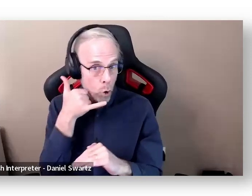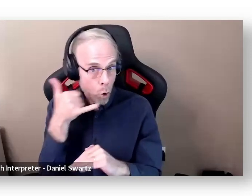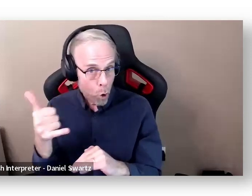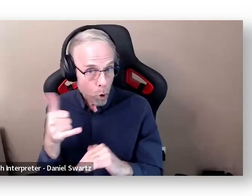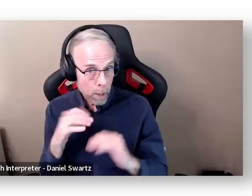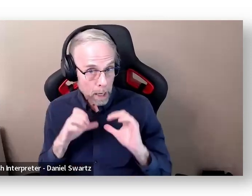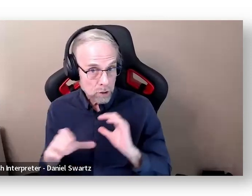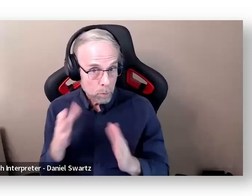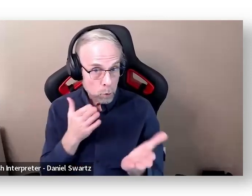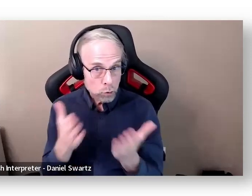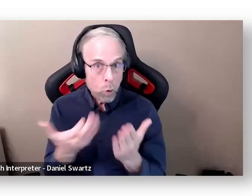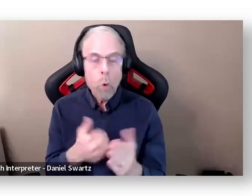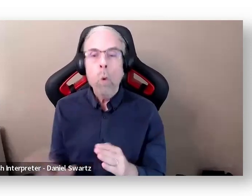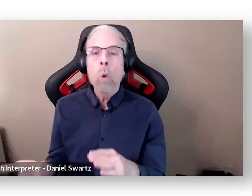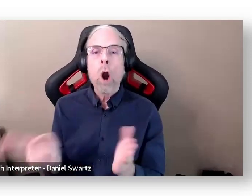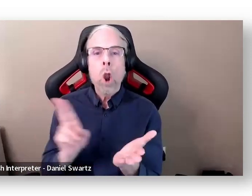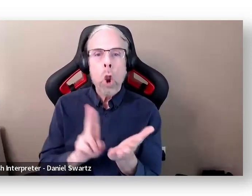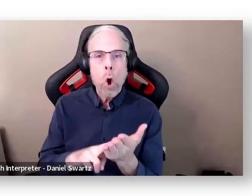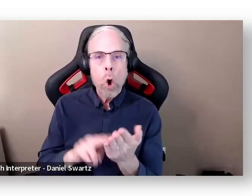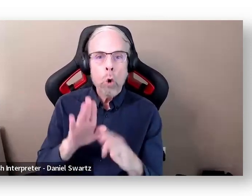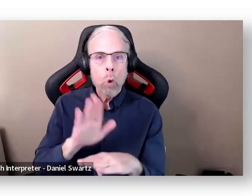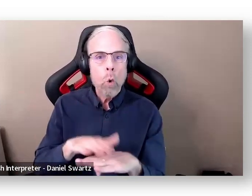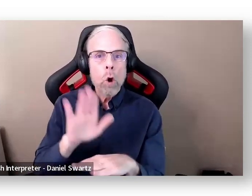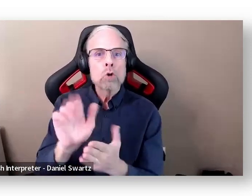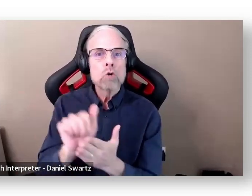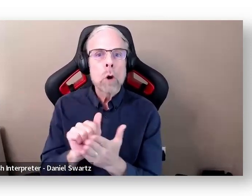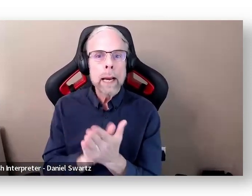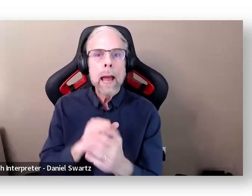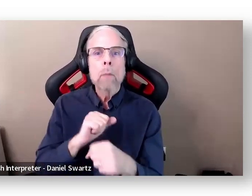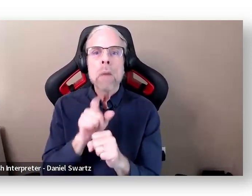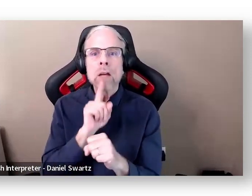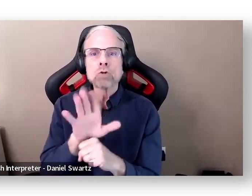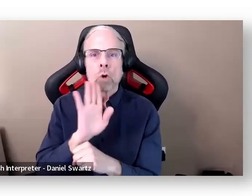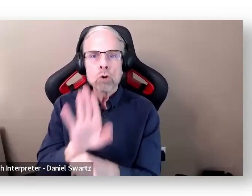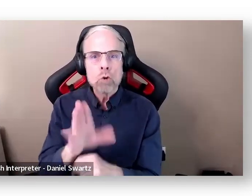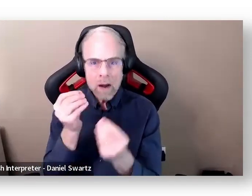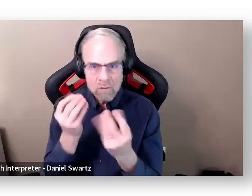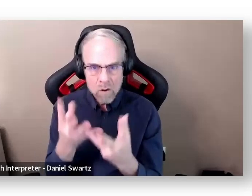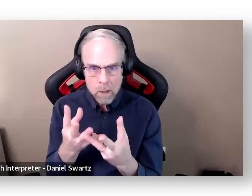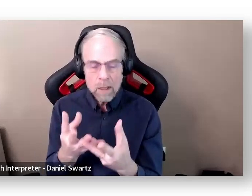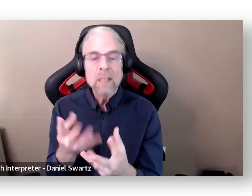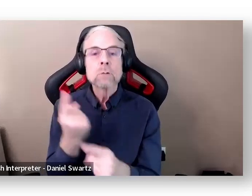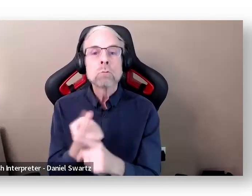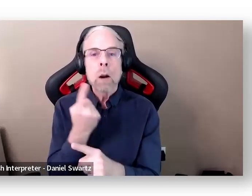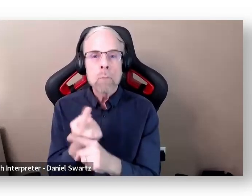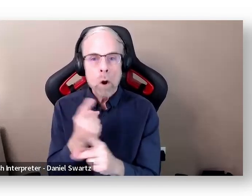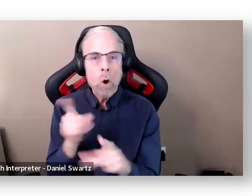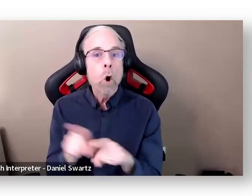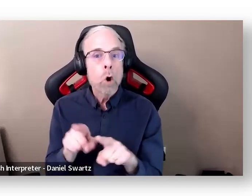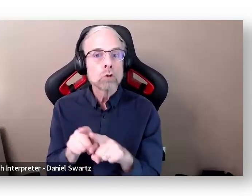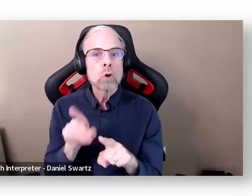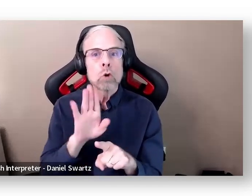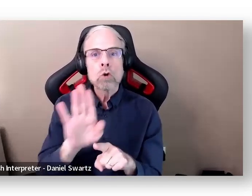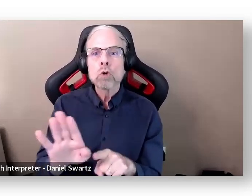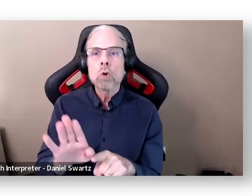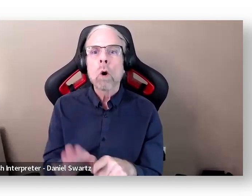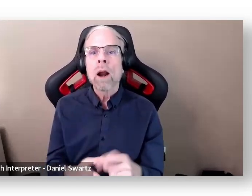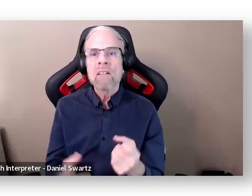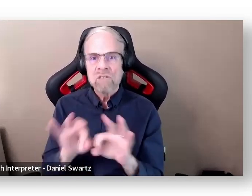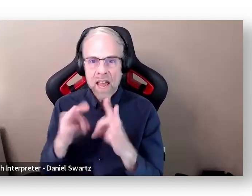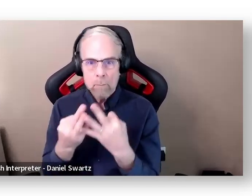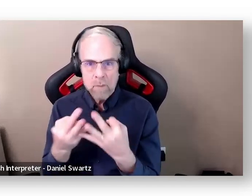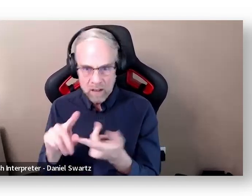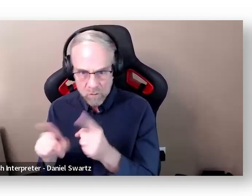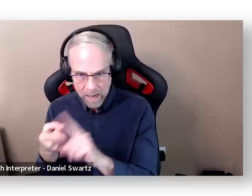pueden, después de aquí, pueden llamarle al servicio de clientes o vayan a su perfil